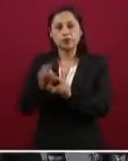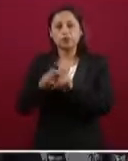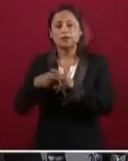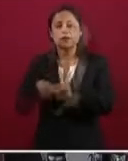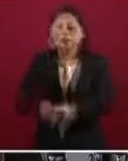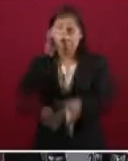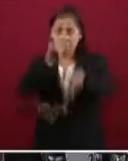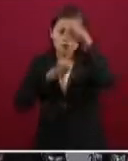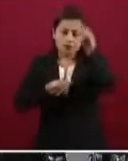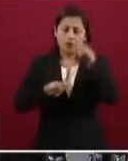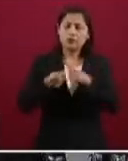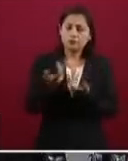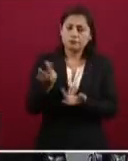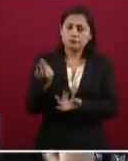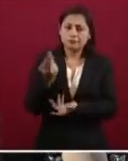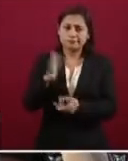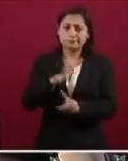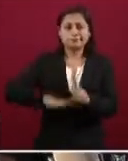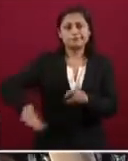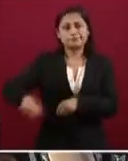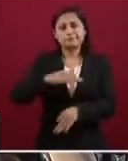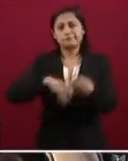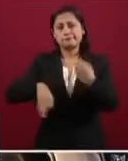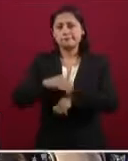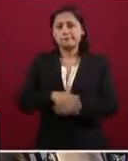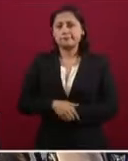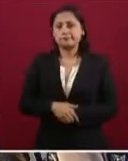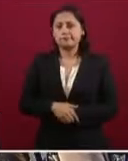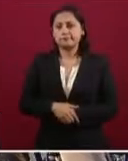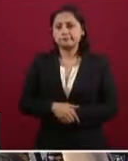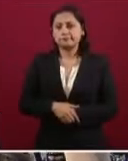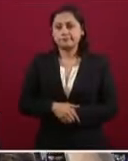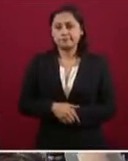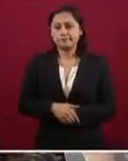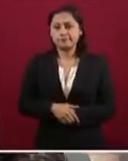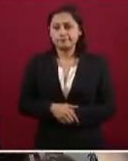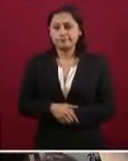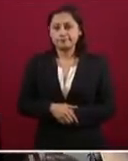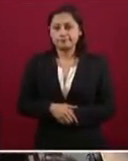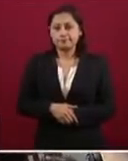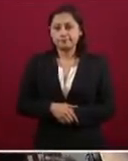darse. Gracias. Bueno, muchas gracias. Mañana.